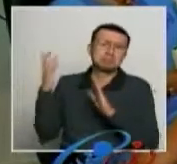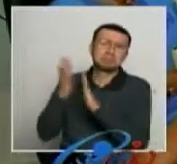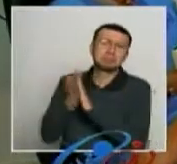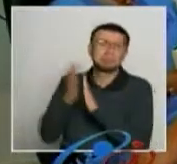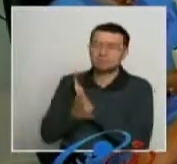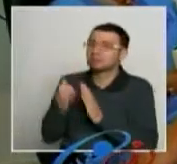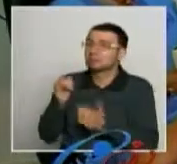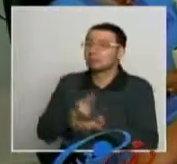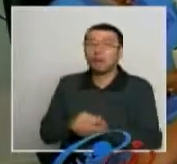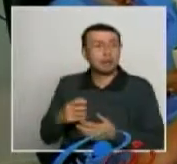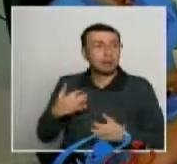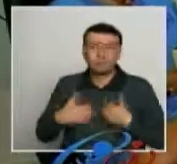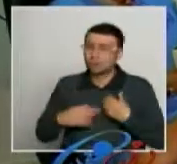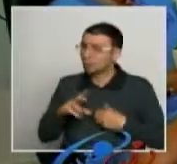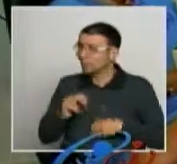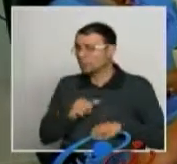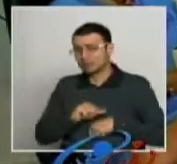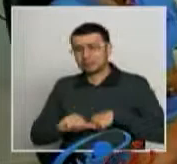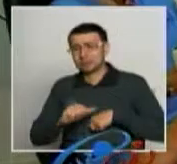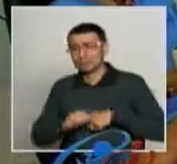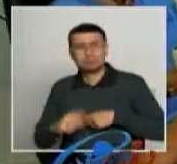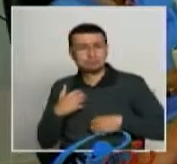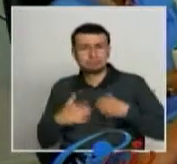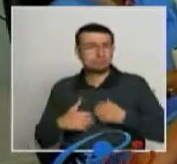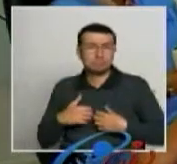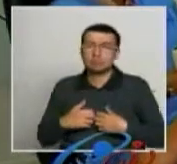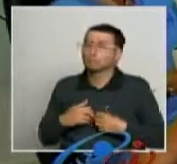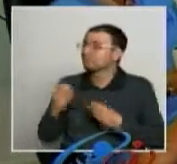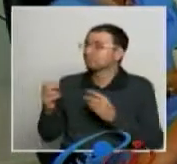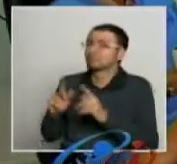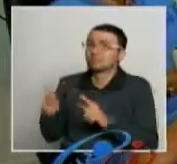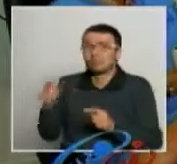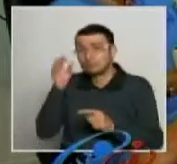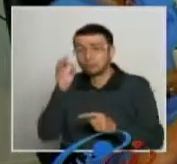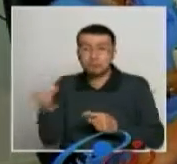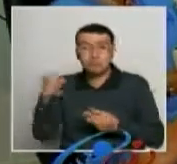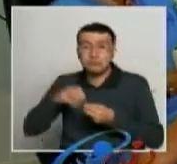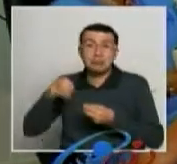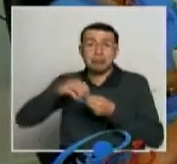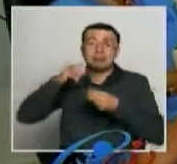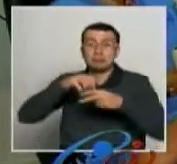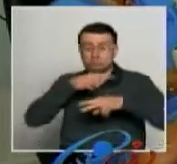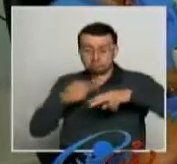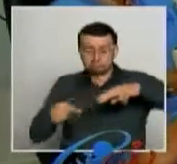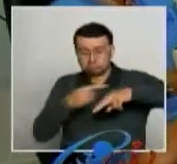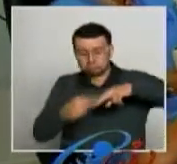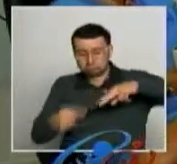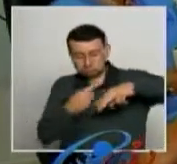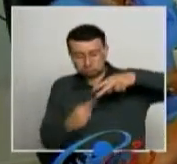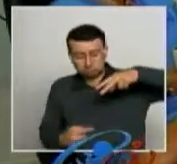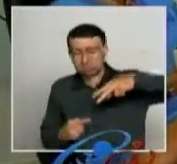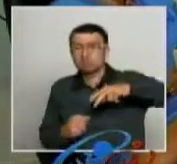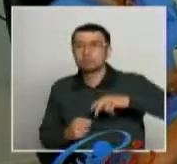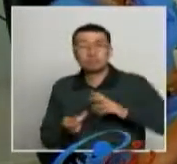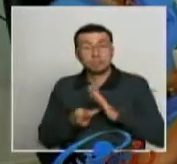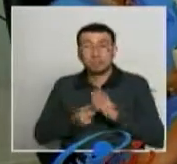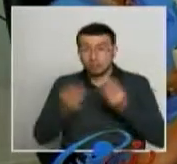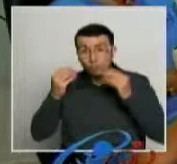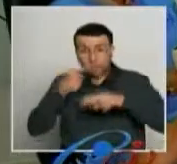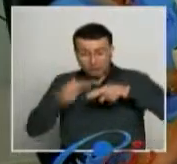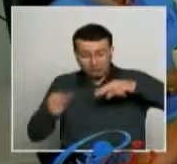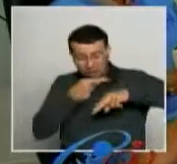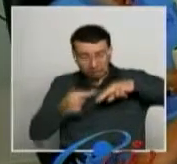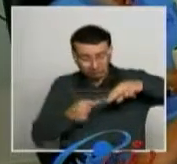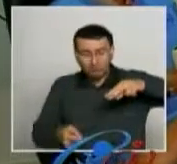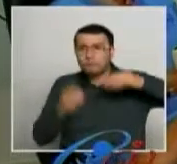los pacientes le tienen mucho miedo a la cirugía, por eso y a los procedimientos, que porque se les reproducen las venas. No es que se reproduzcan, sino